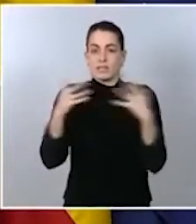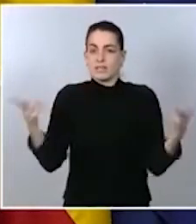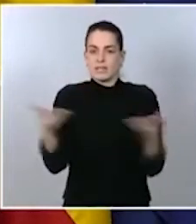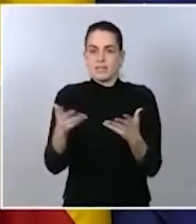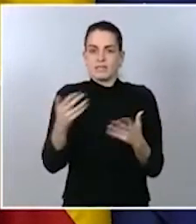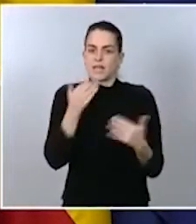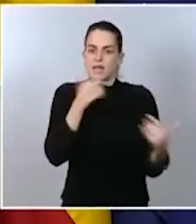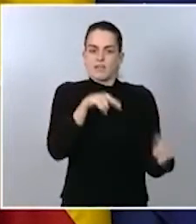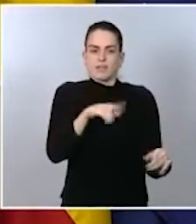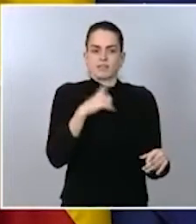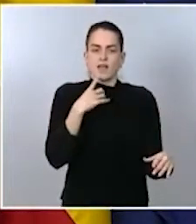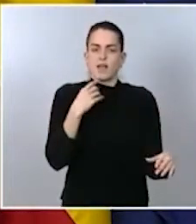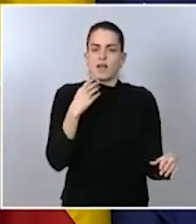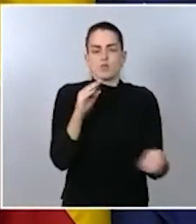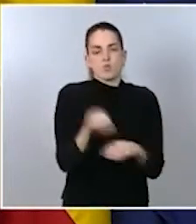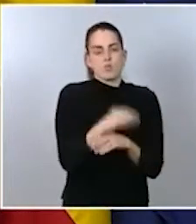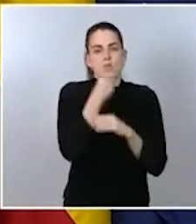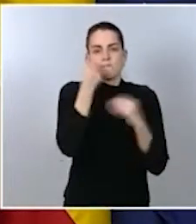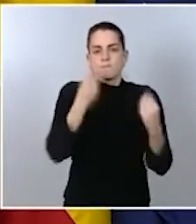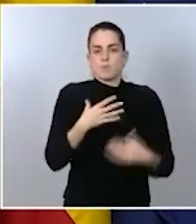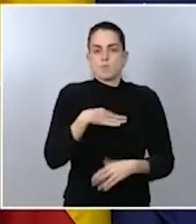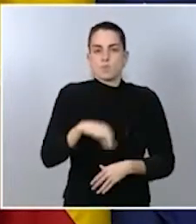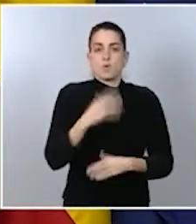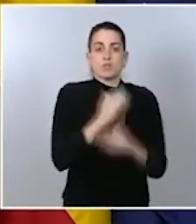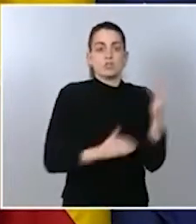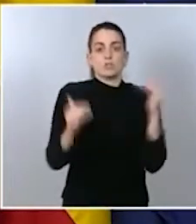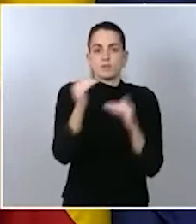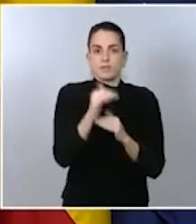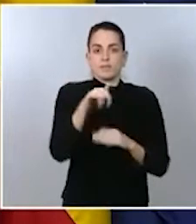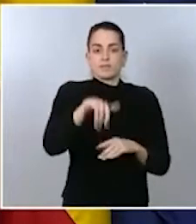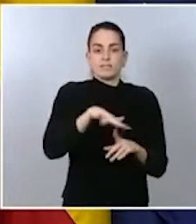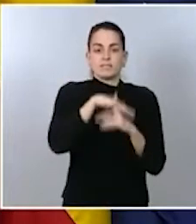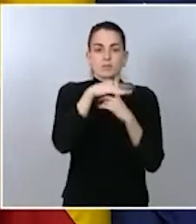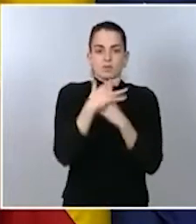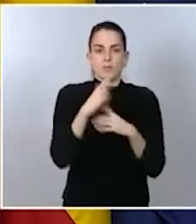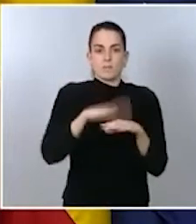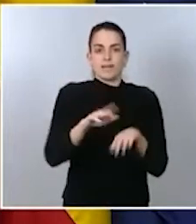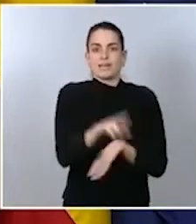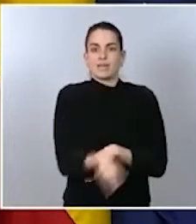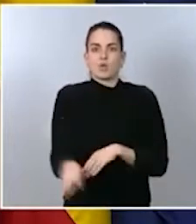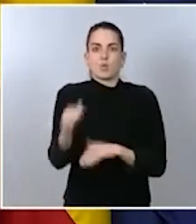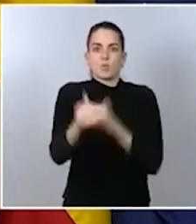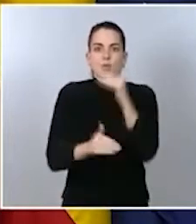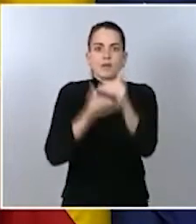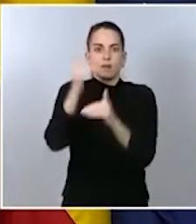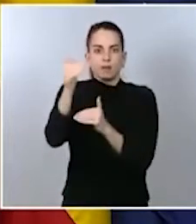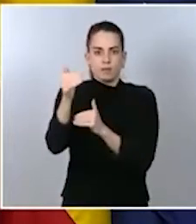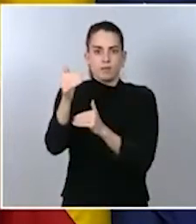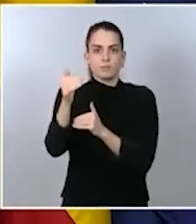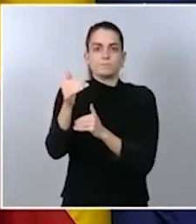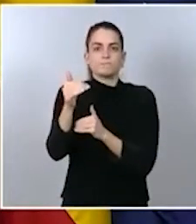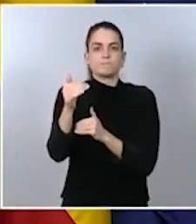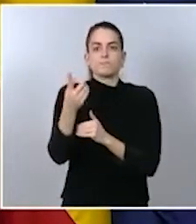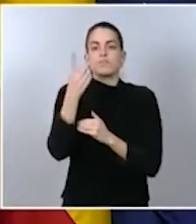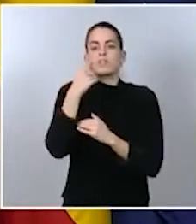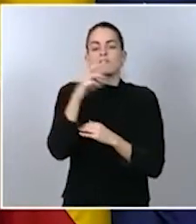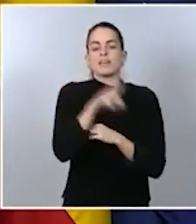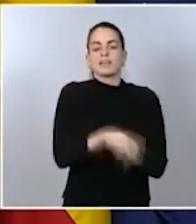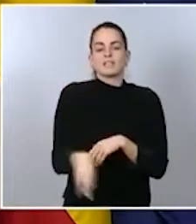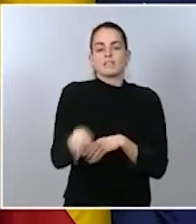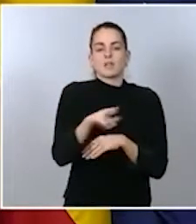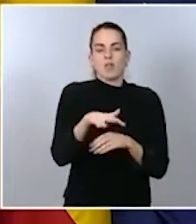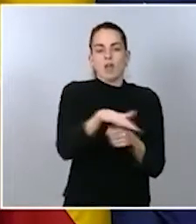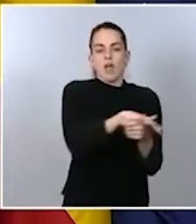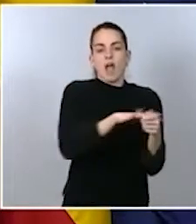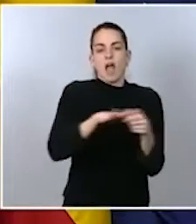en la fase de respuesta y recuperación en la que nos encontramos se está llevando a cabo la pronta restauración de los ámbitos que se han